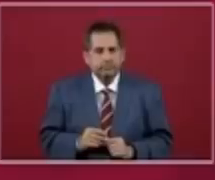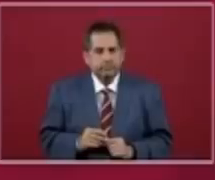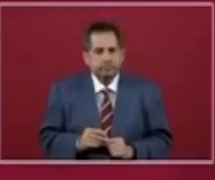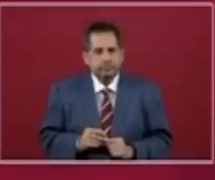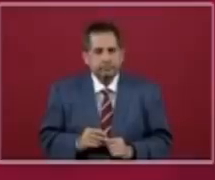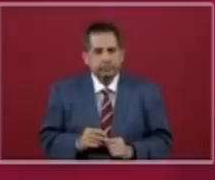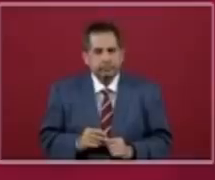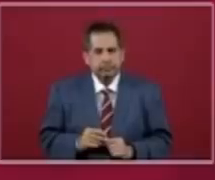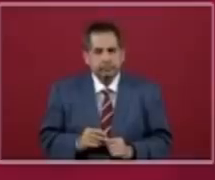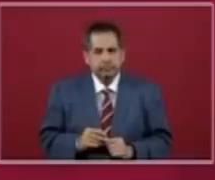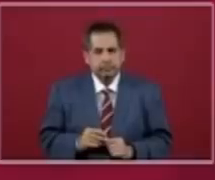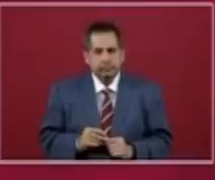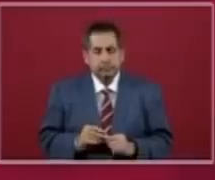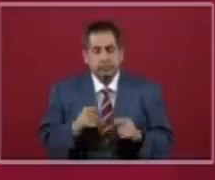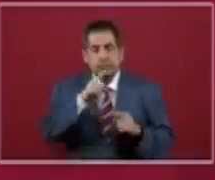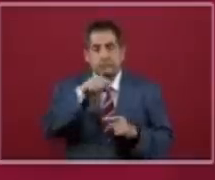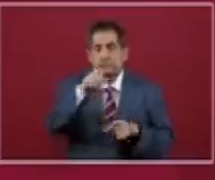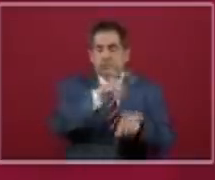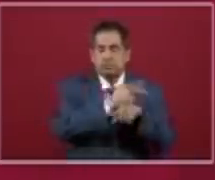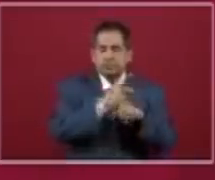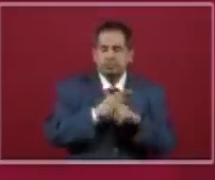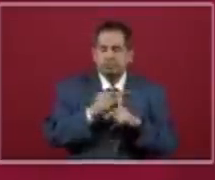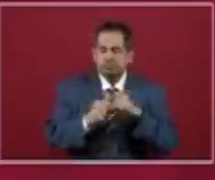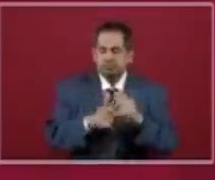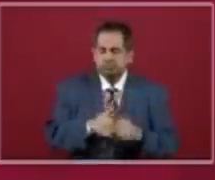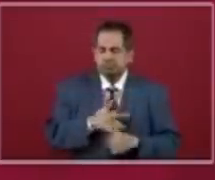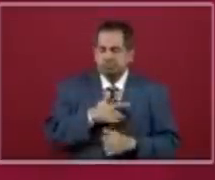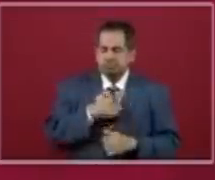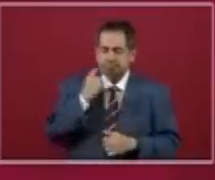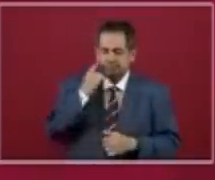un pueblo cada vez más consciente